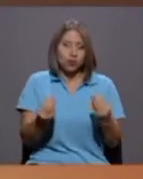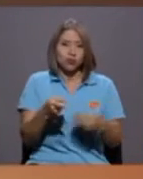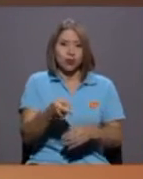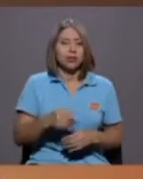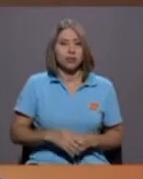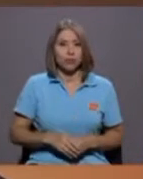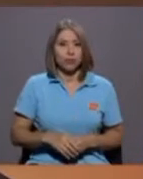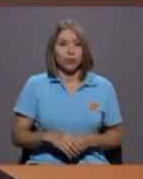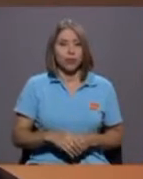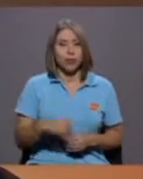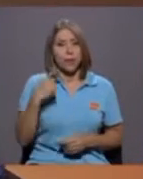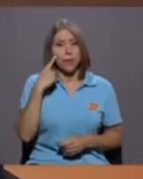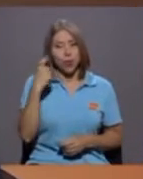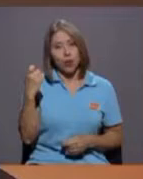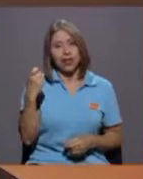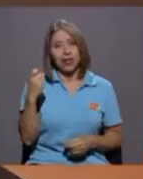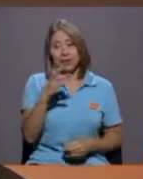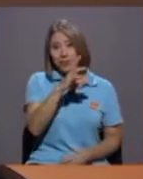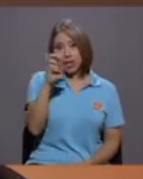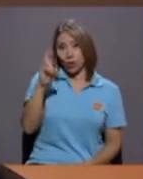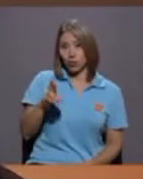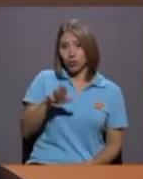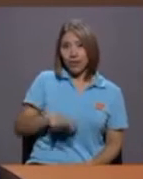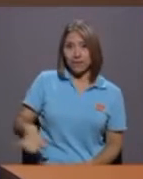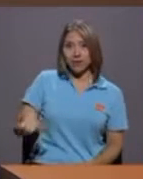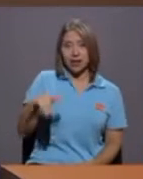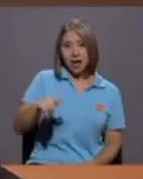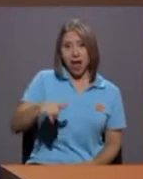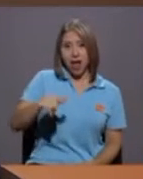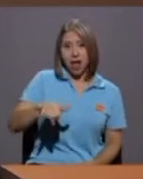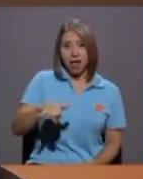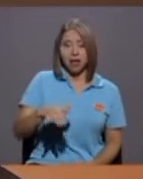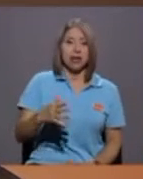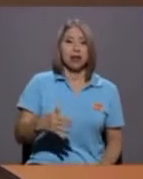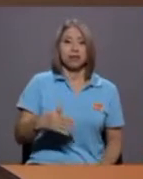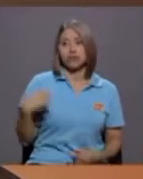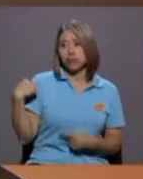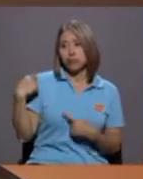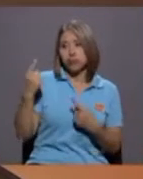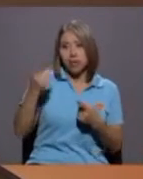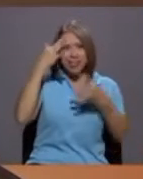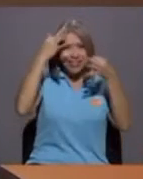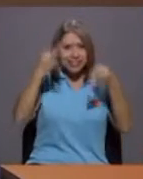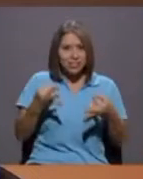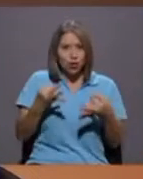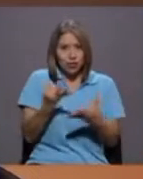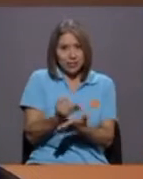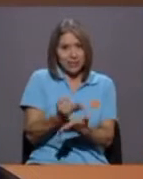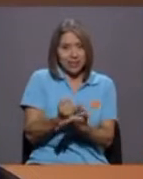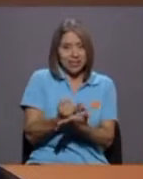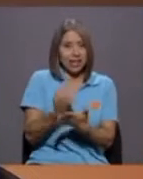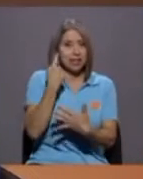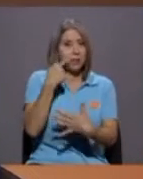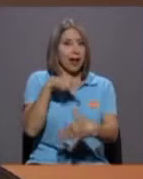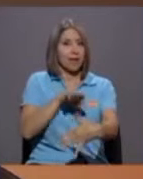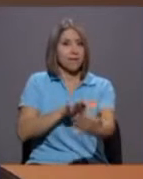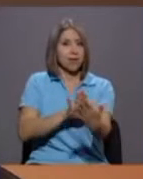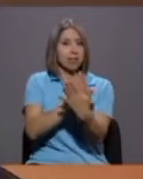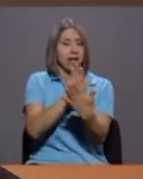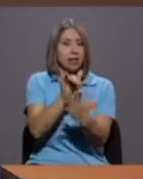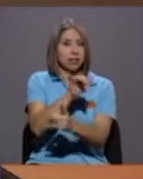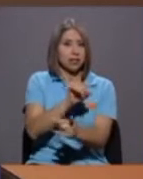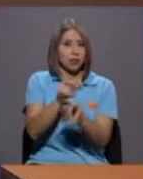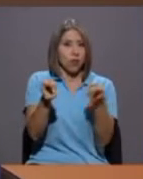porque en Costa Rica las decisiones que se han dado en materia financiera para enfrentar esto